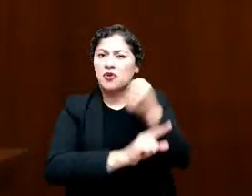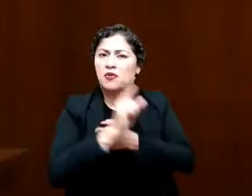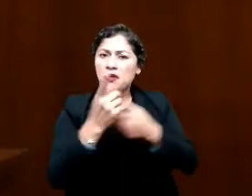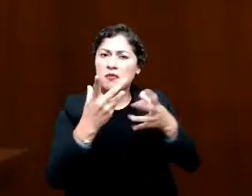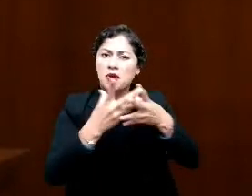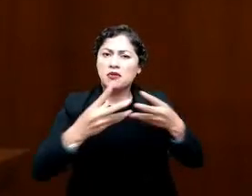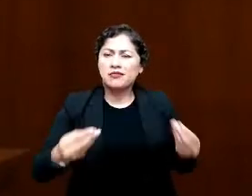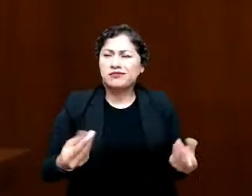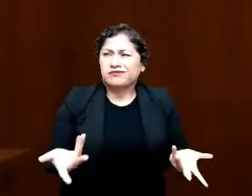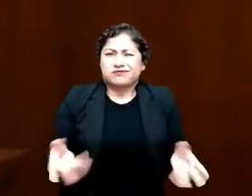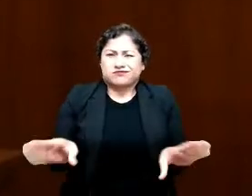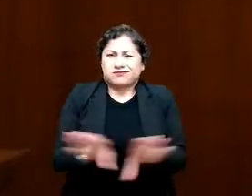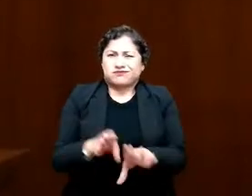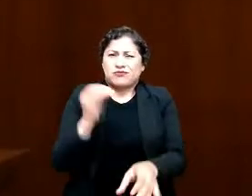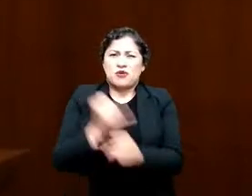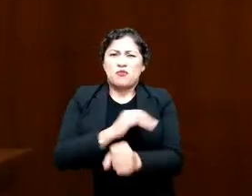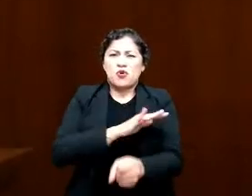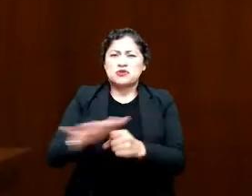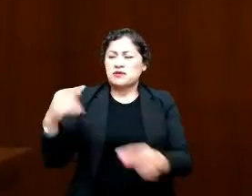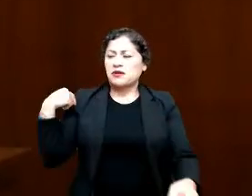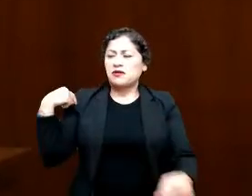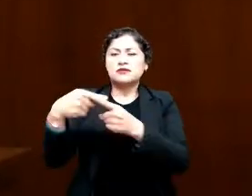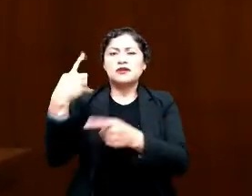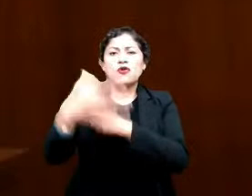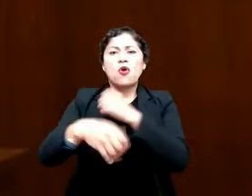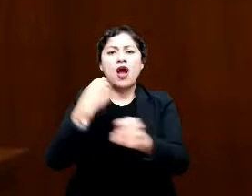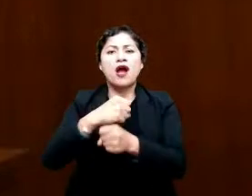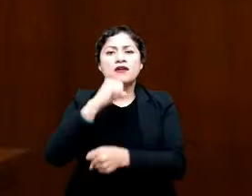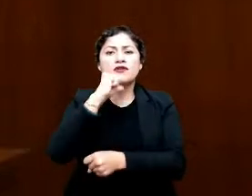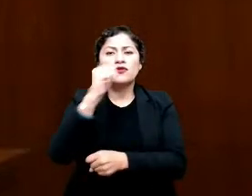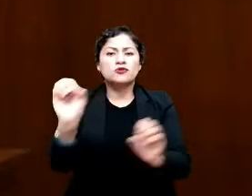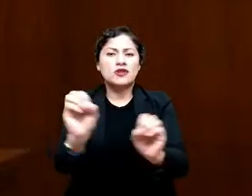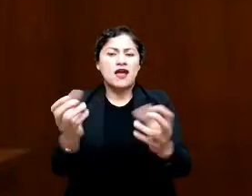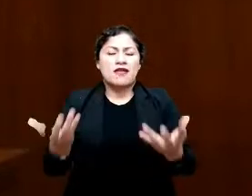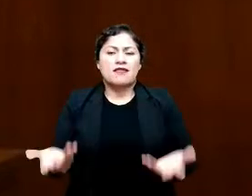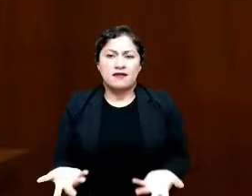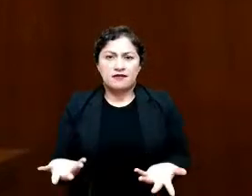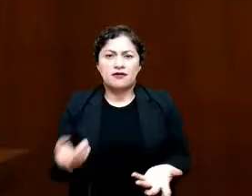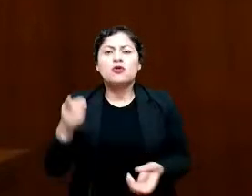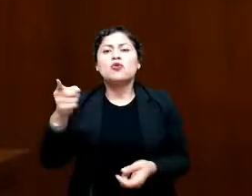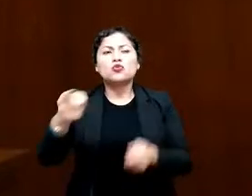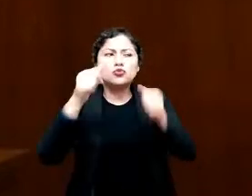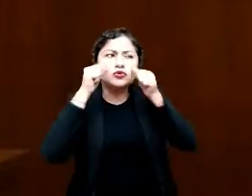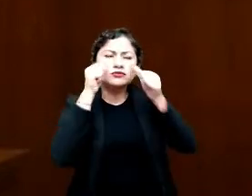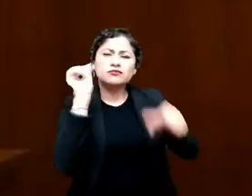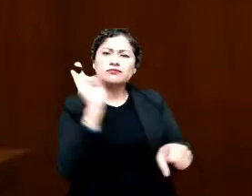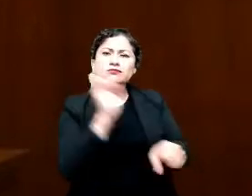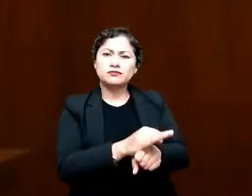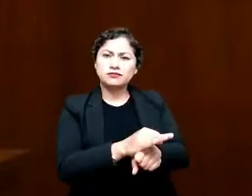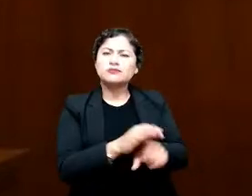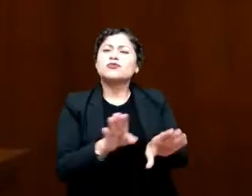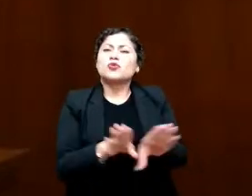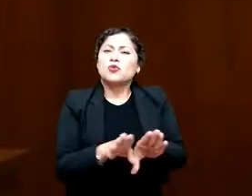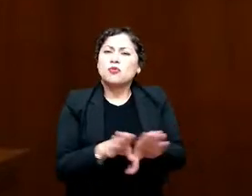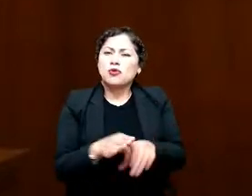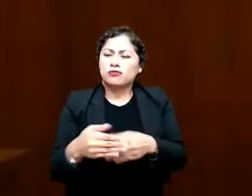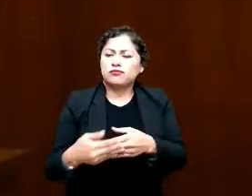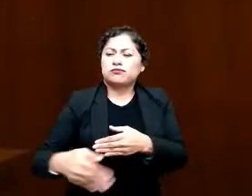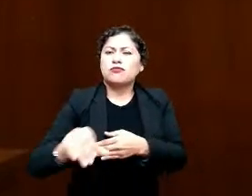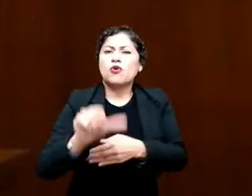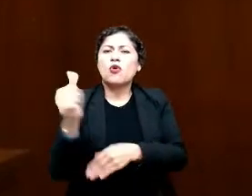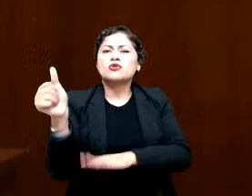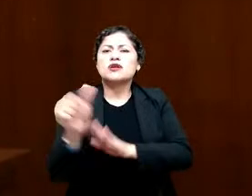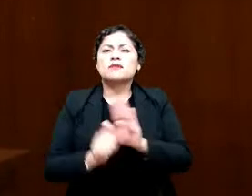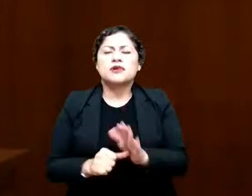en 5 años? ¿Cómo cumplirá usted para garantizar la gobernabilidad del Estado en 11 meses, si lo